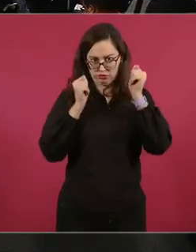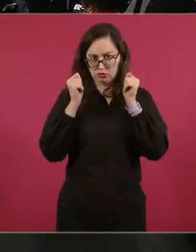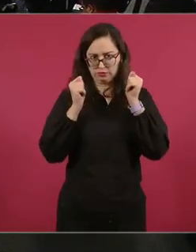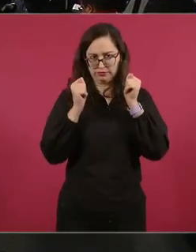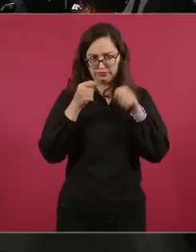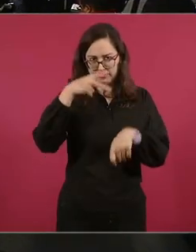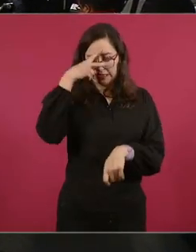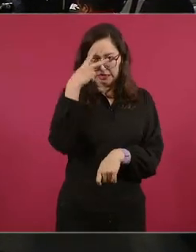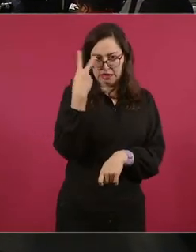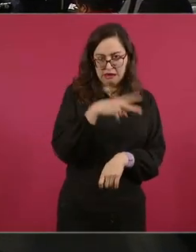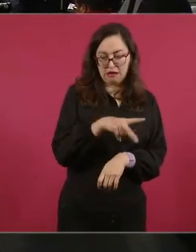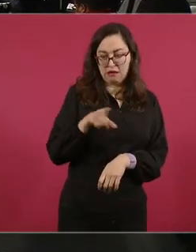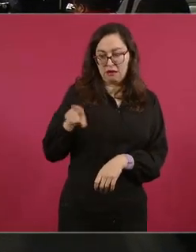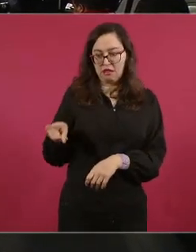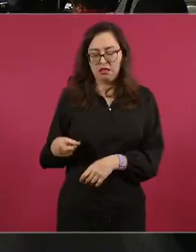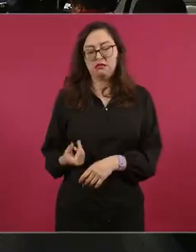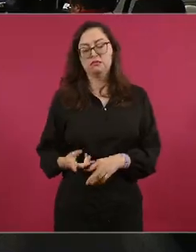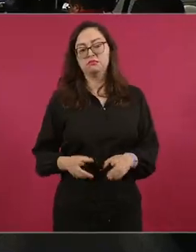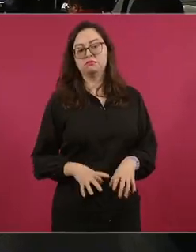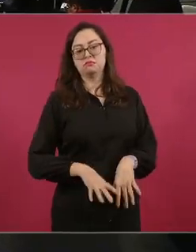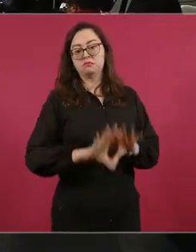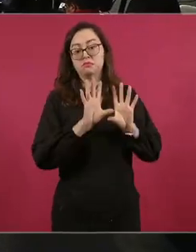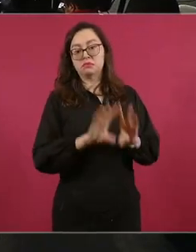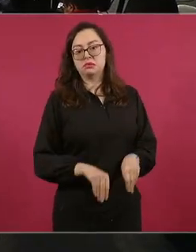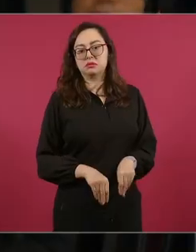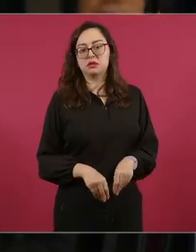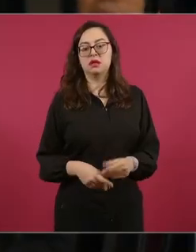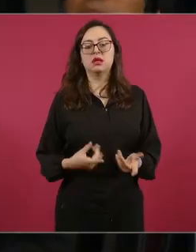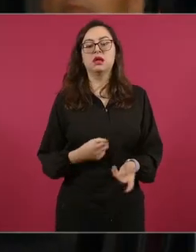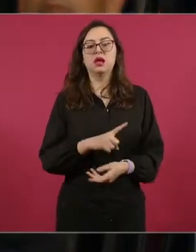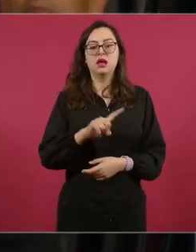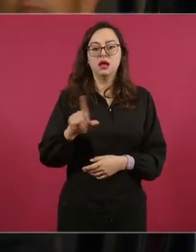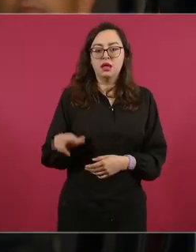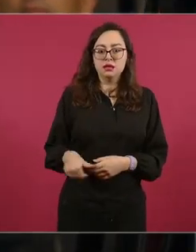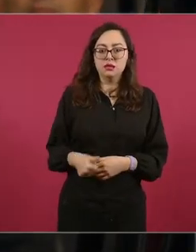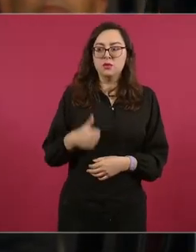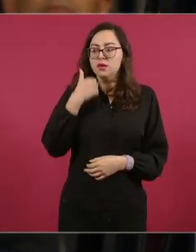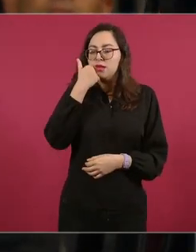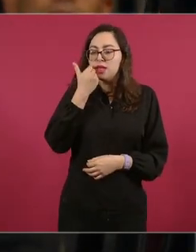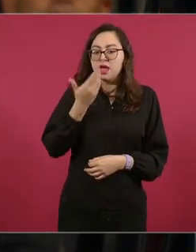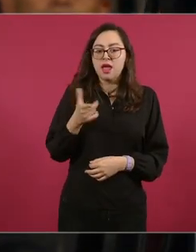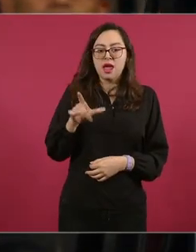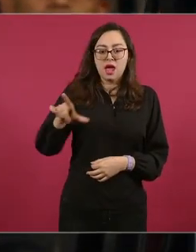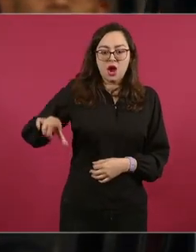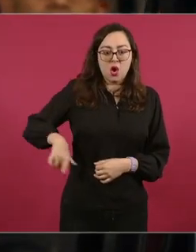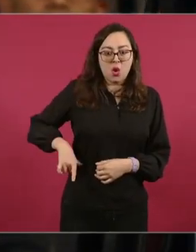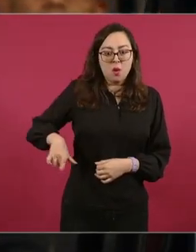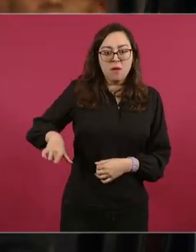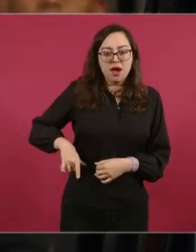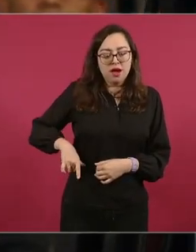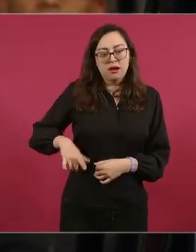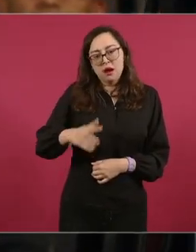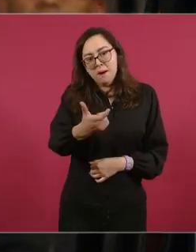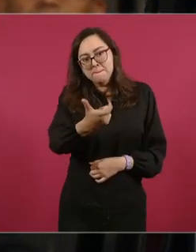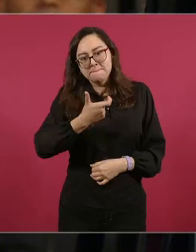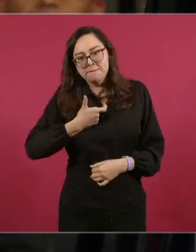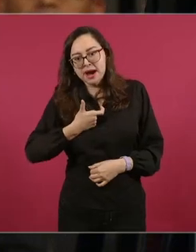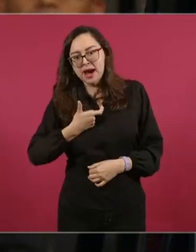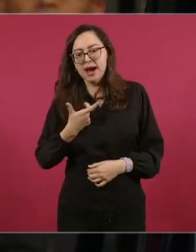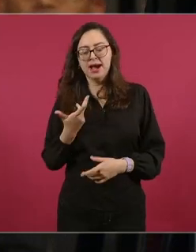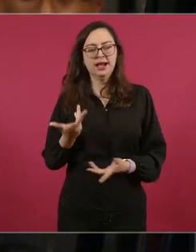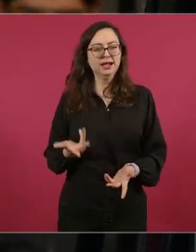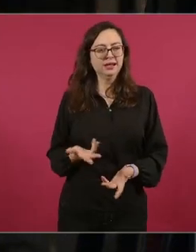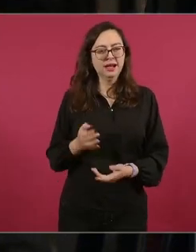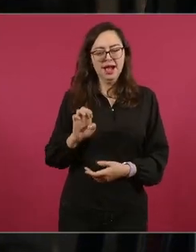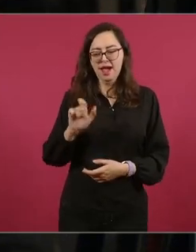por extorsión, justamente por intentar extorsionar a su gobierno en particular, cerrando, bloqueando esta aplicación. Esta